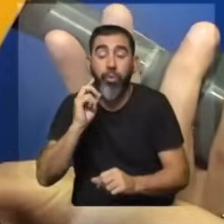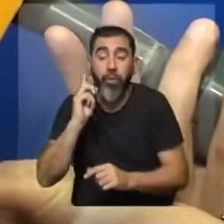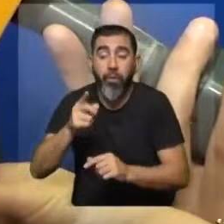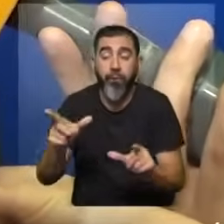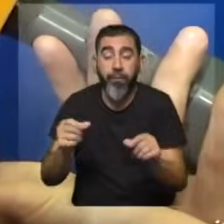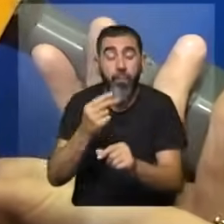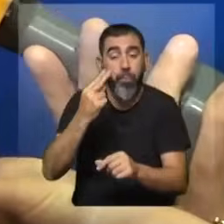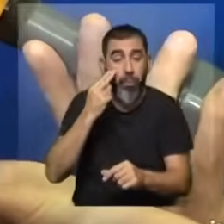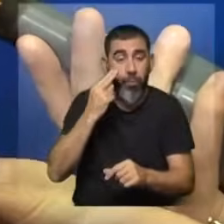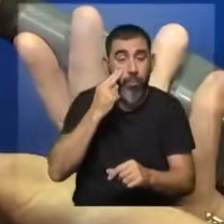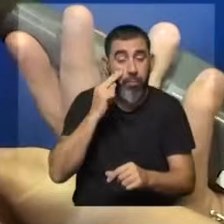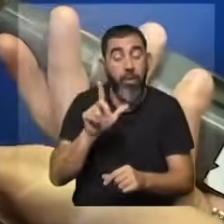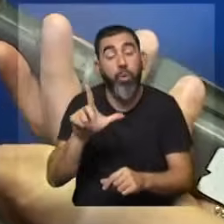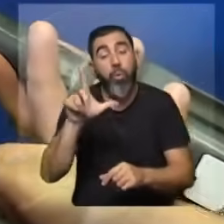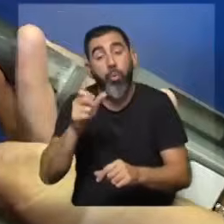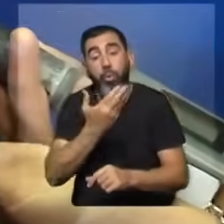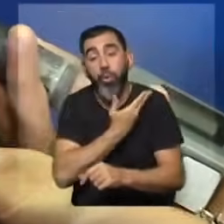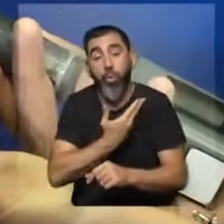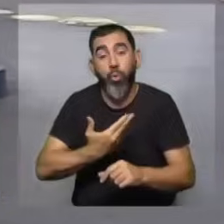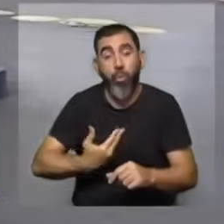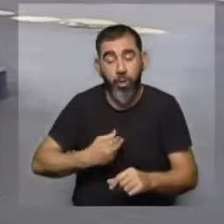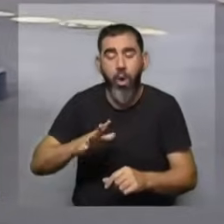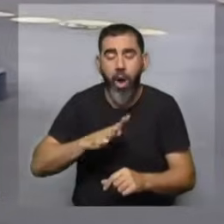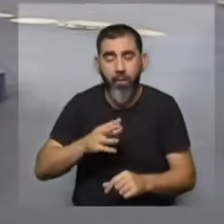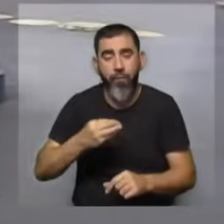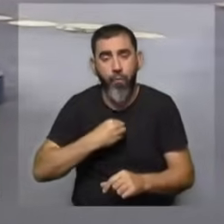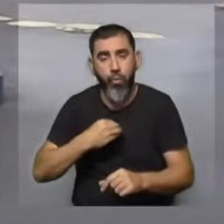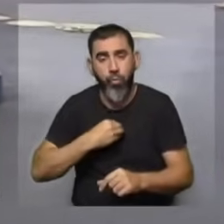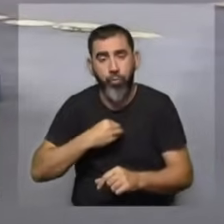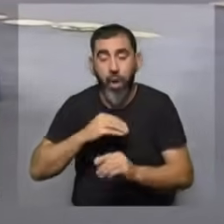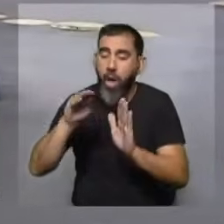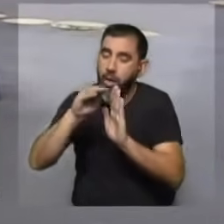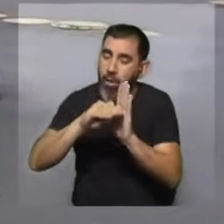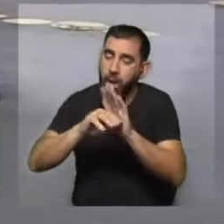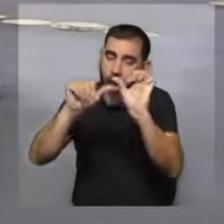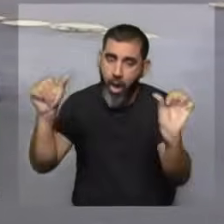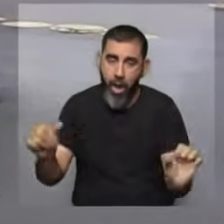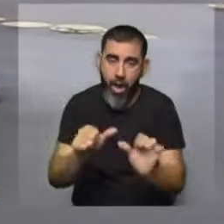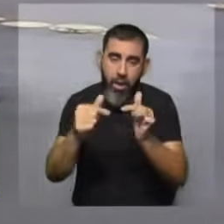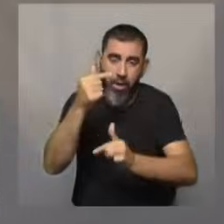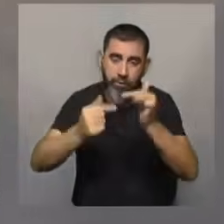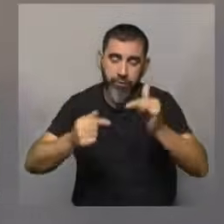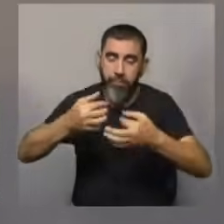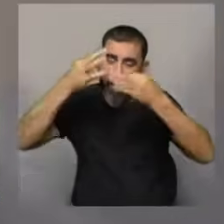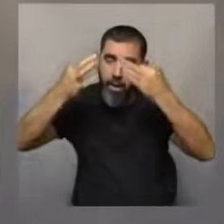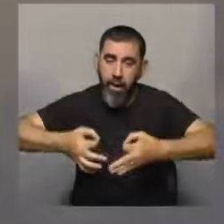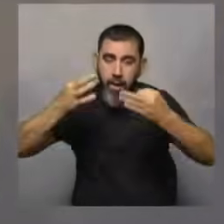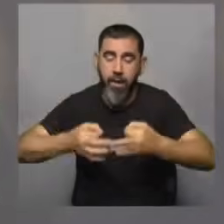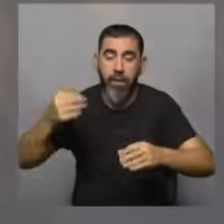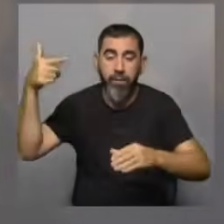problema este Obviamente el gobierno estaba dispuesto a tomar las medidas necesarias para garantizar el